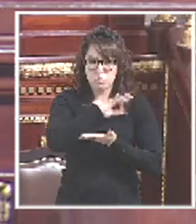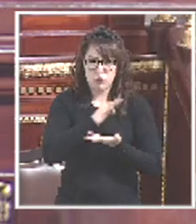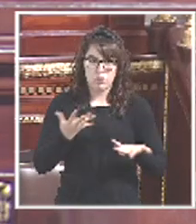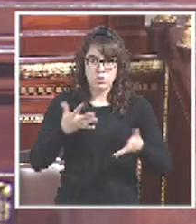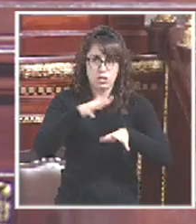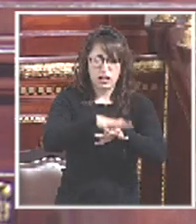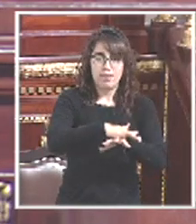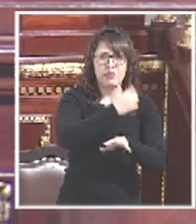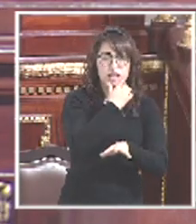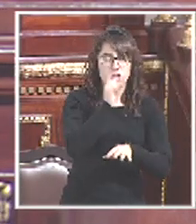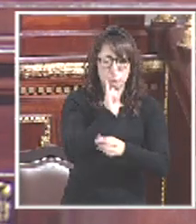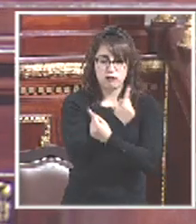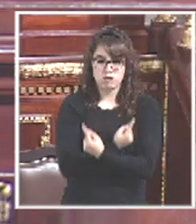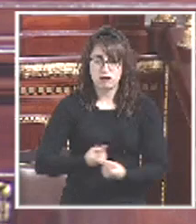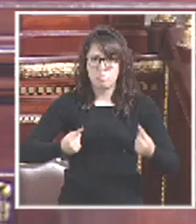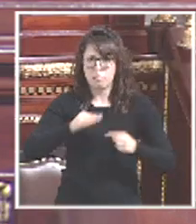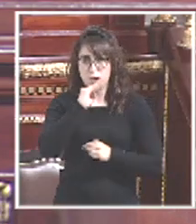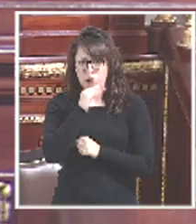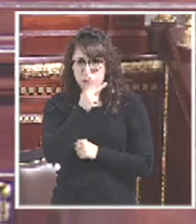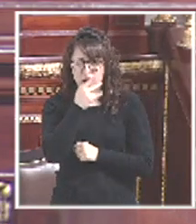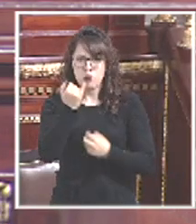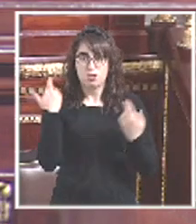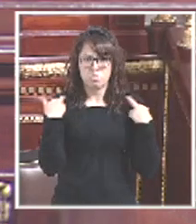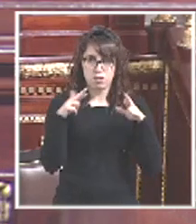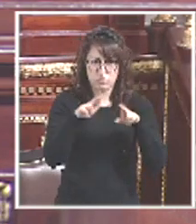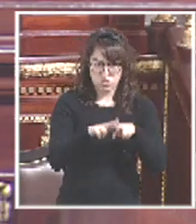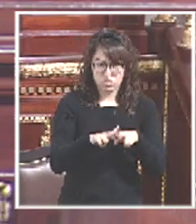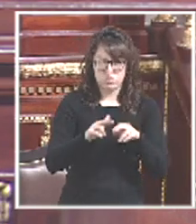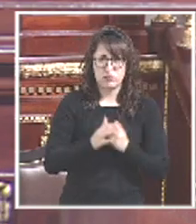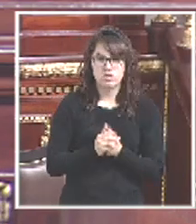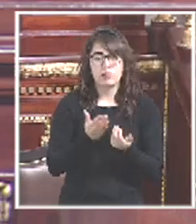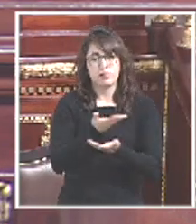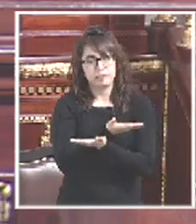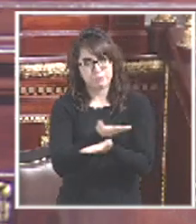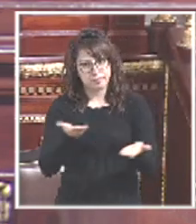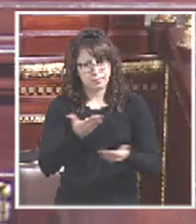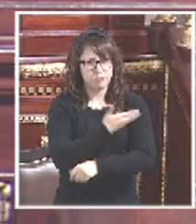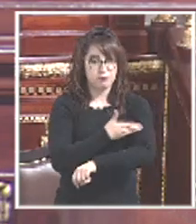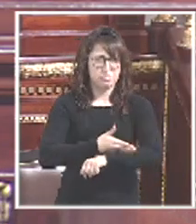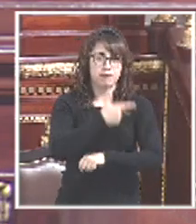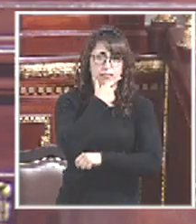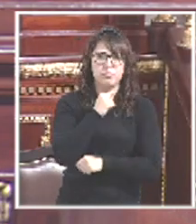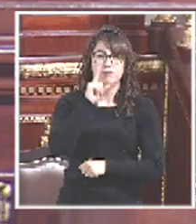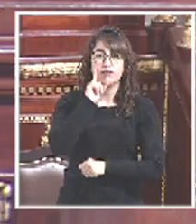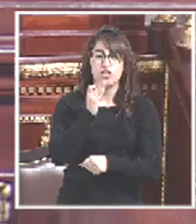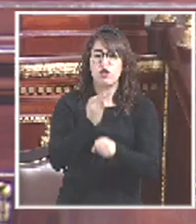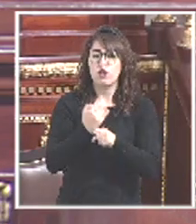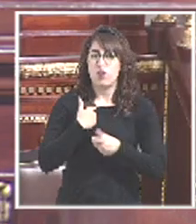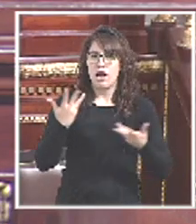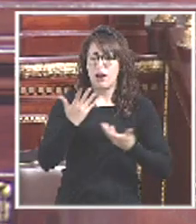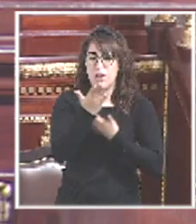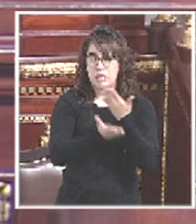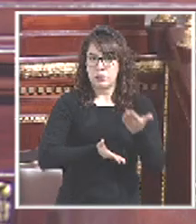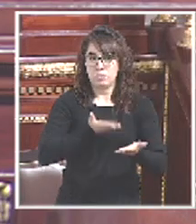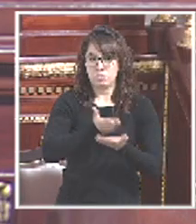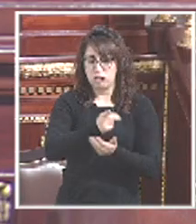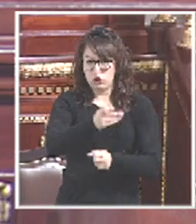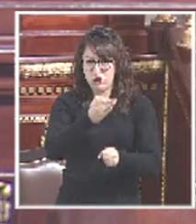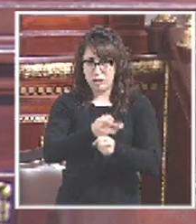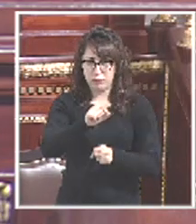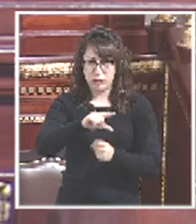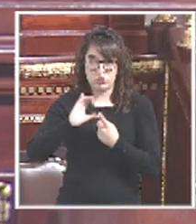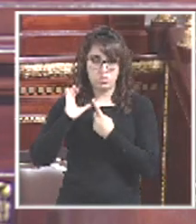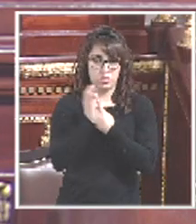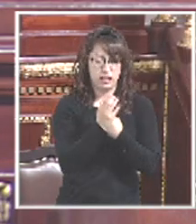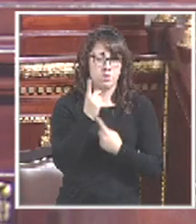y estudiante. Compañeras y compañeros diputados, por lo anterior, propongo que la Comisión Permanente del Congreso de la